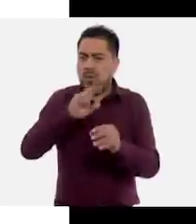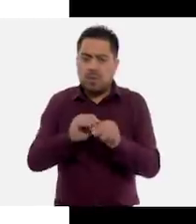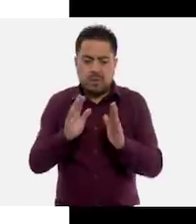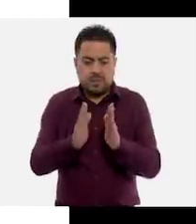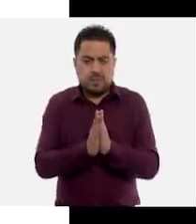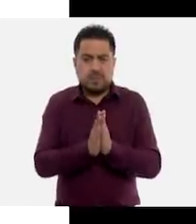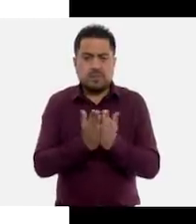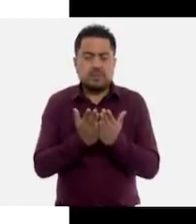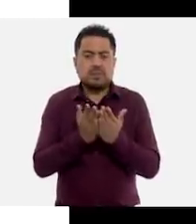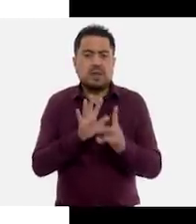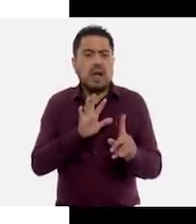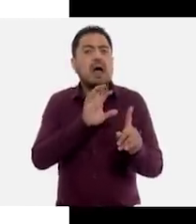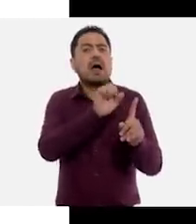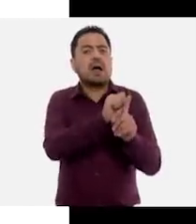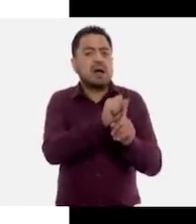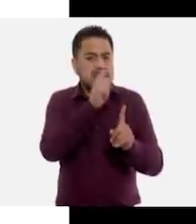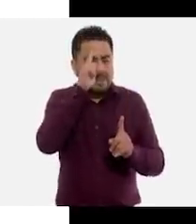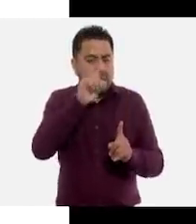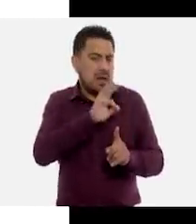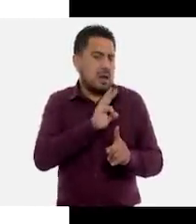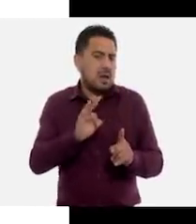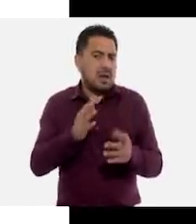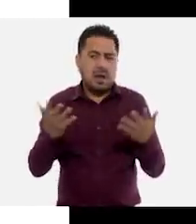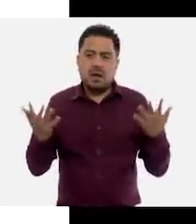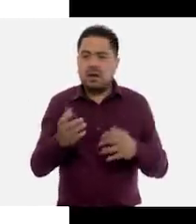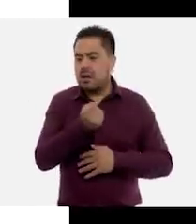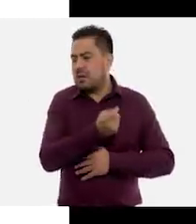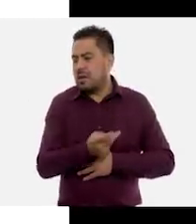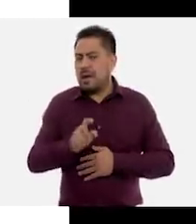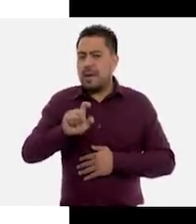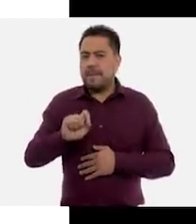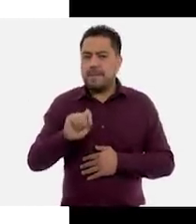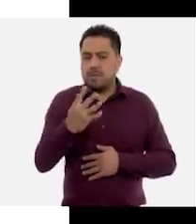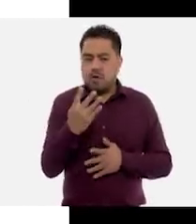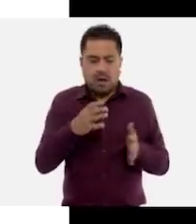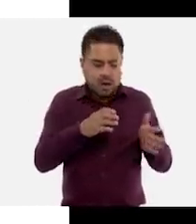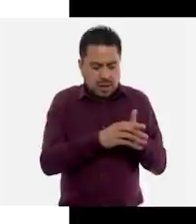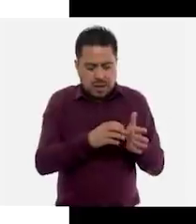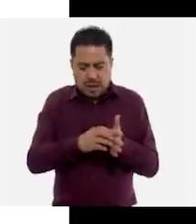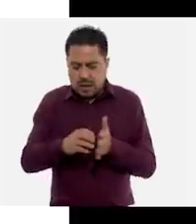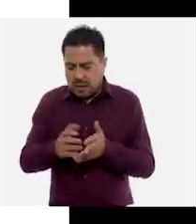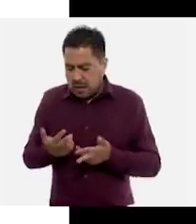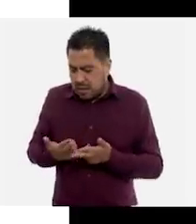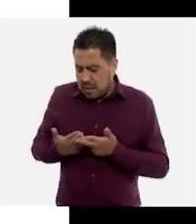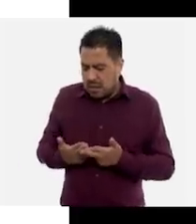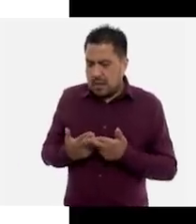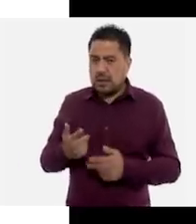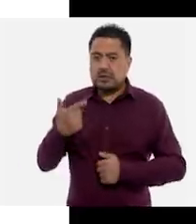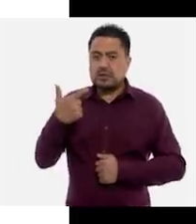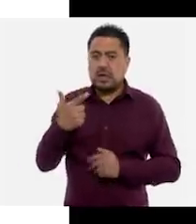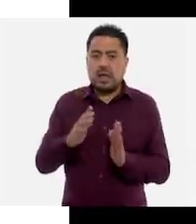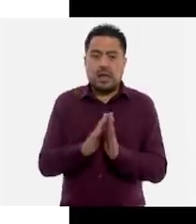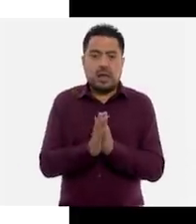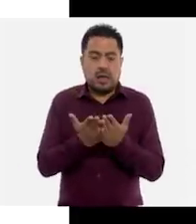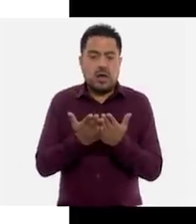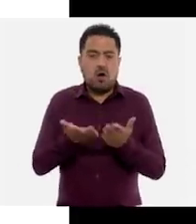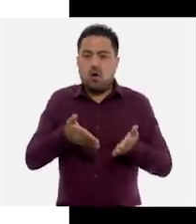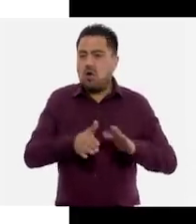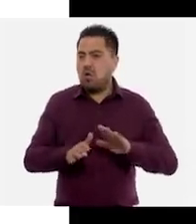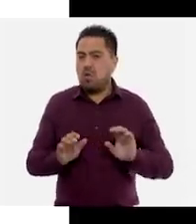libros le alcanzaron para hacer 24 cajas y le sobraron 7 libros sin